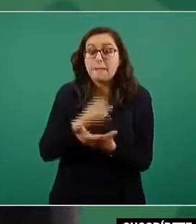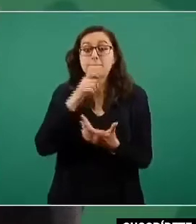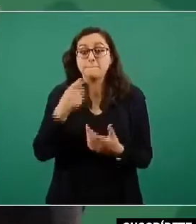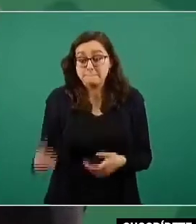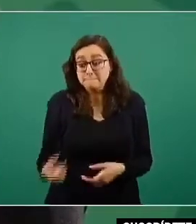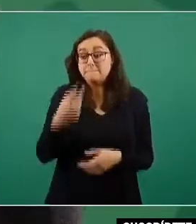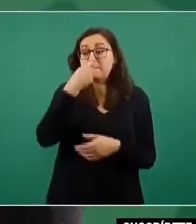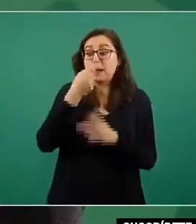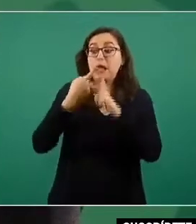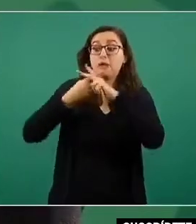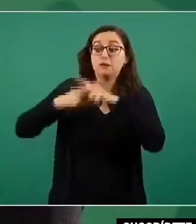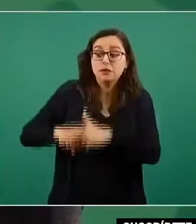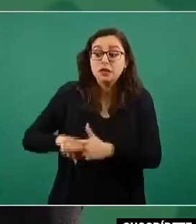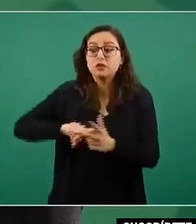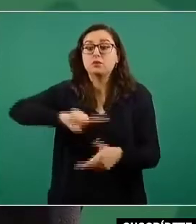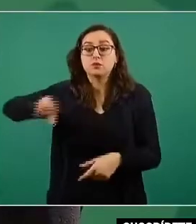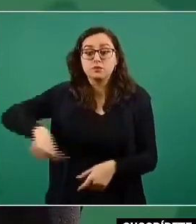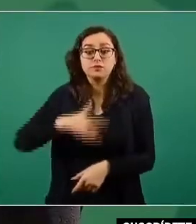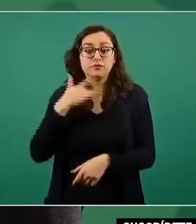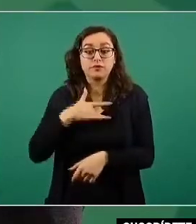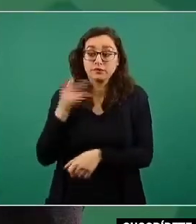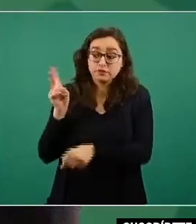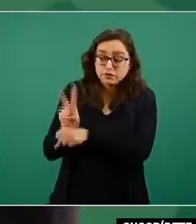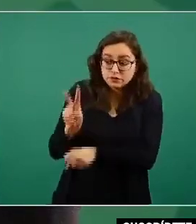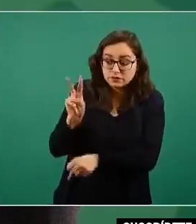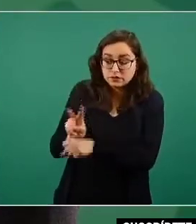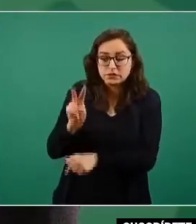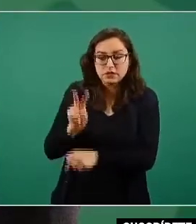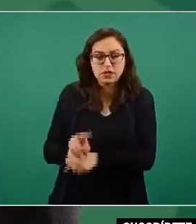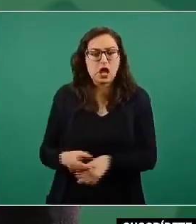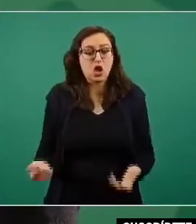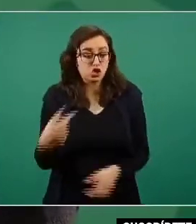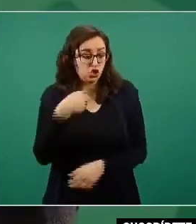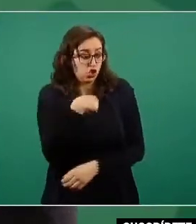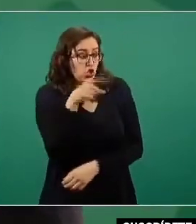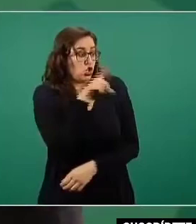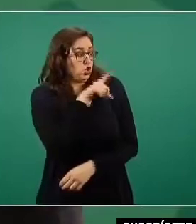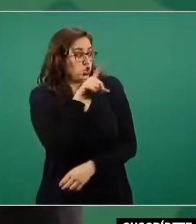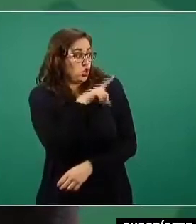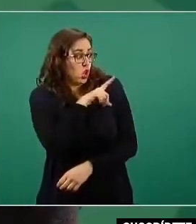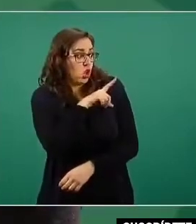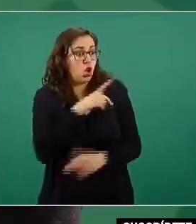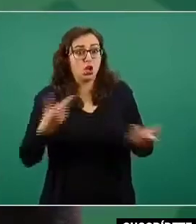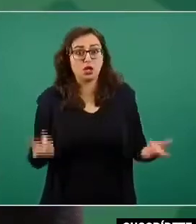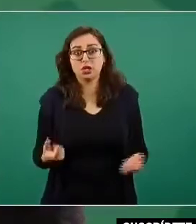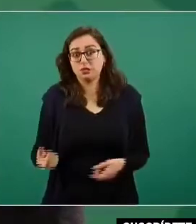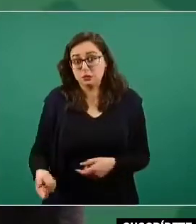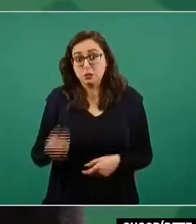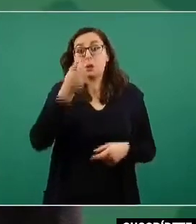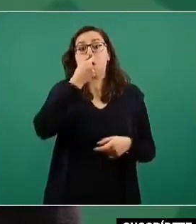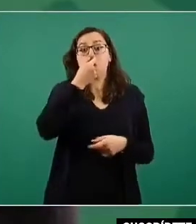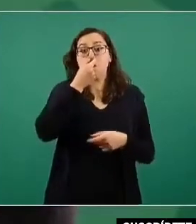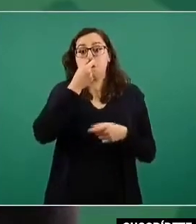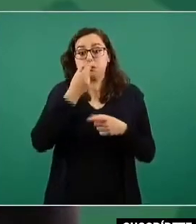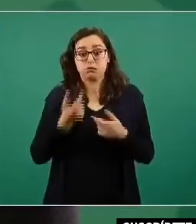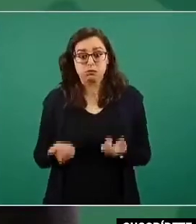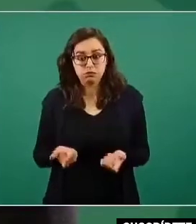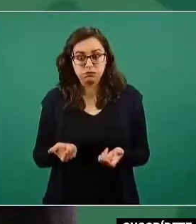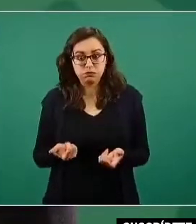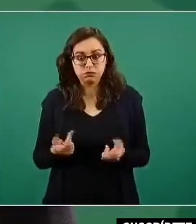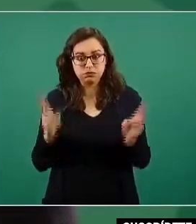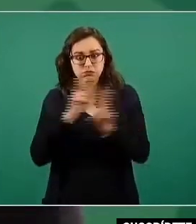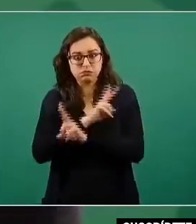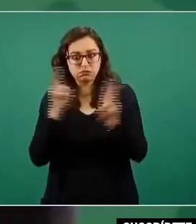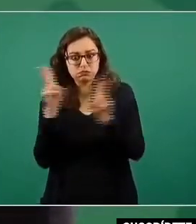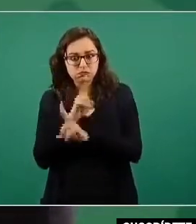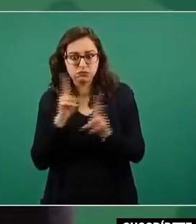el hecho de colocarme el oxígeno no es algo que yo deba de hacer de manera directa, sin esta supervisión, sino que tiene que ir